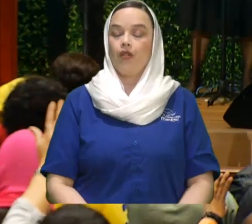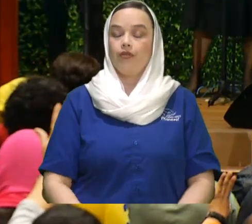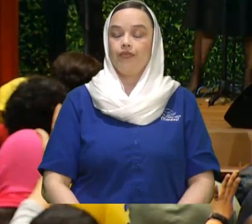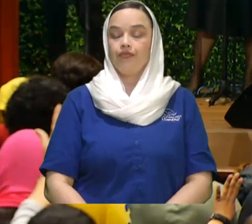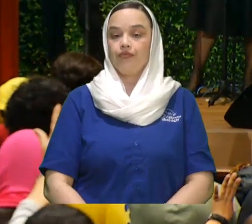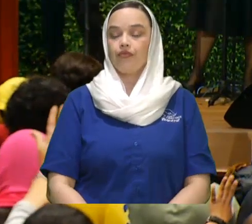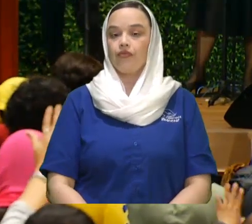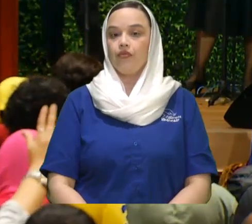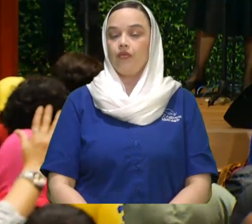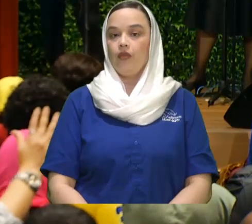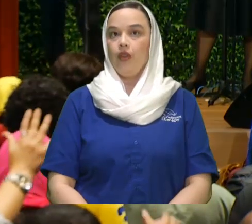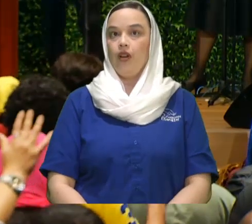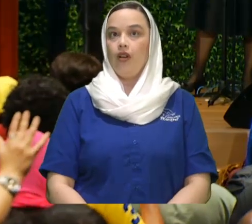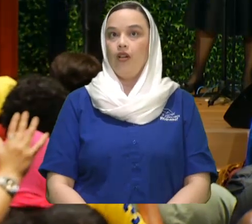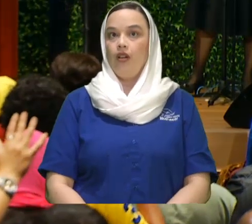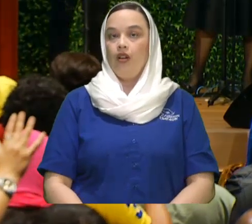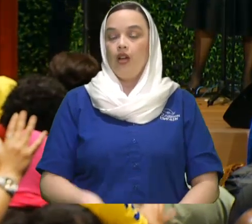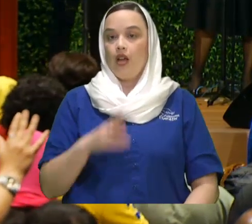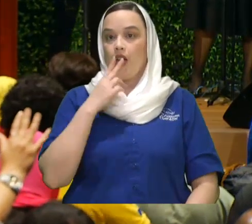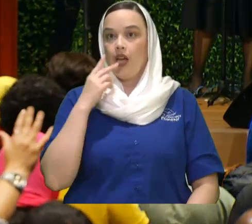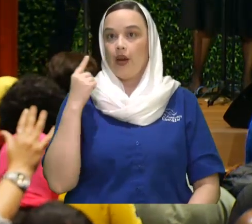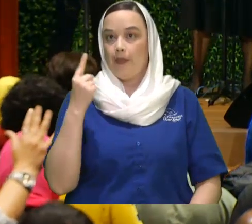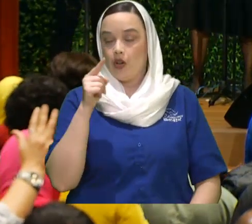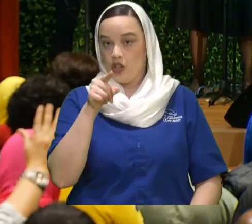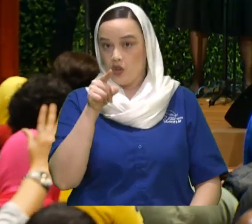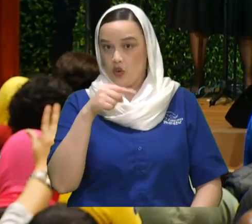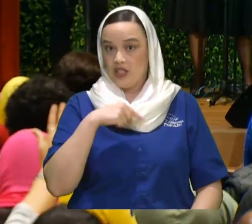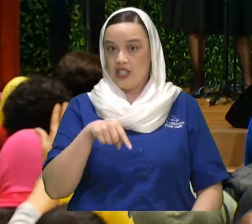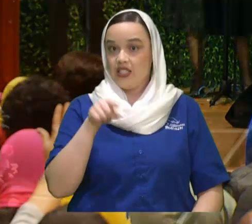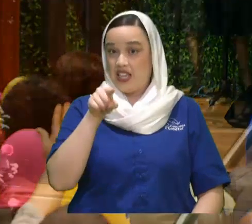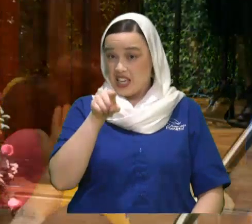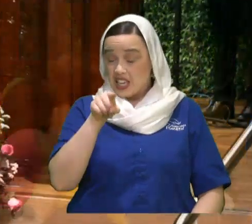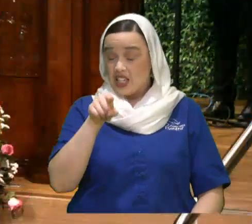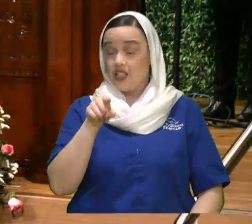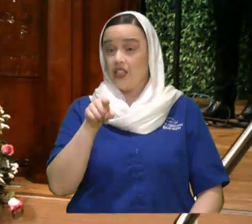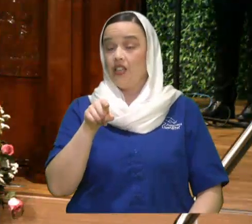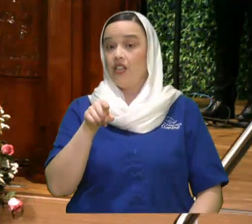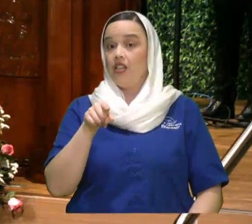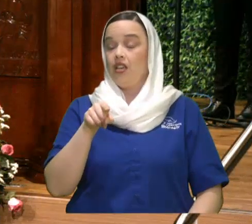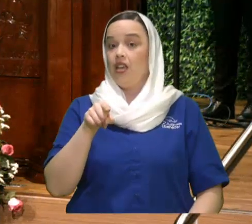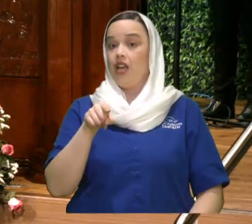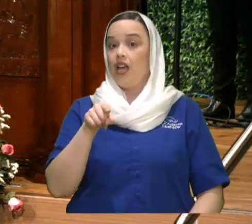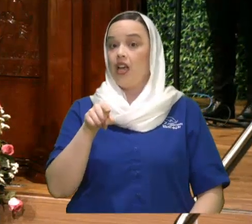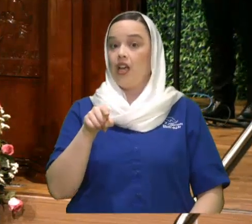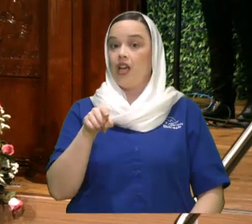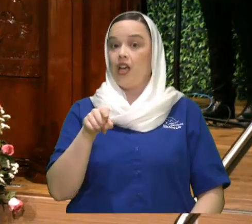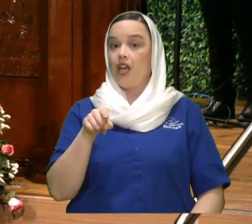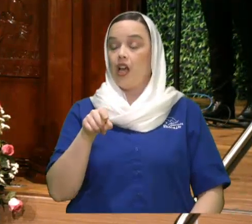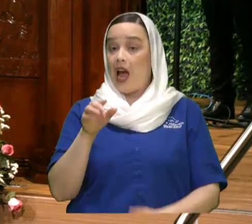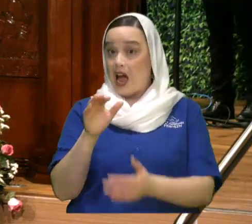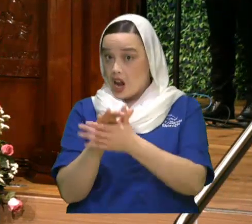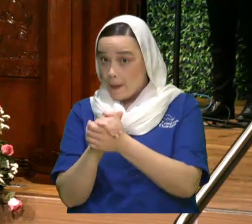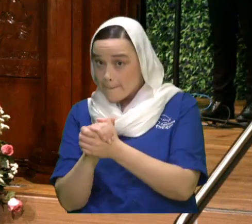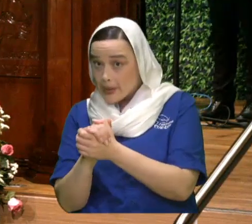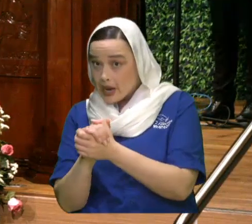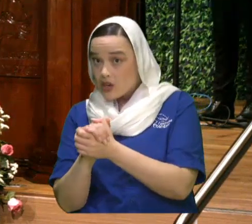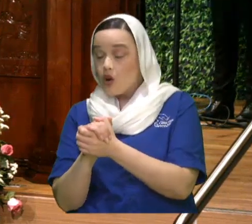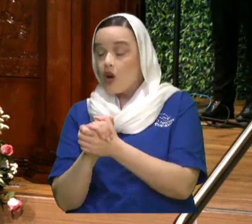hermano que tú estás allí en tu lugar toma de la mano a tu esposa a tu familia y